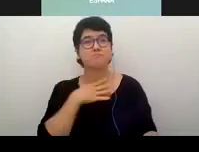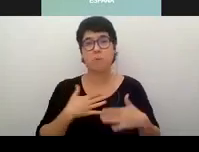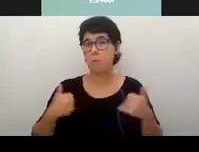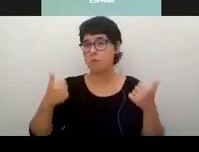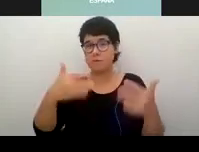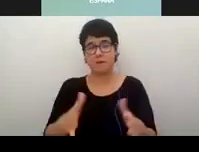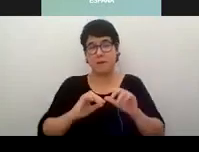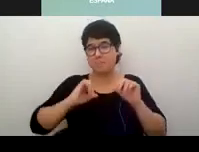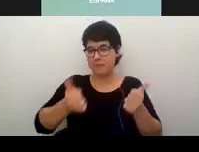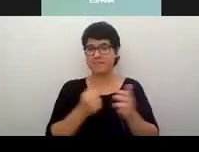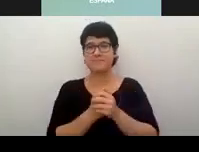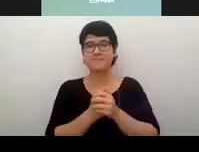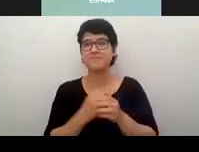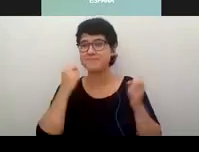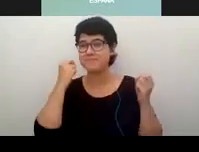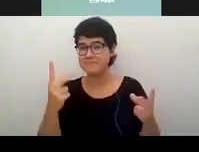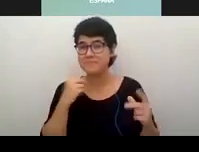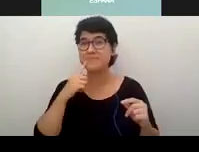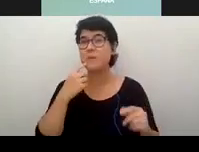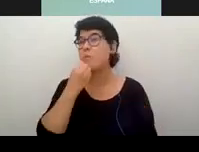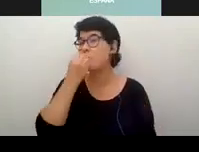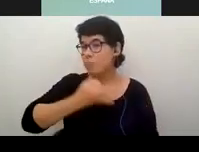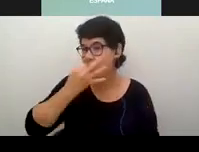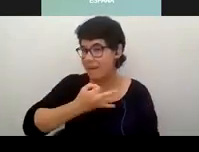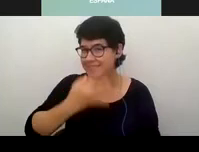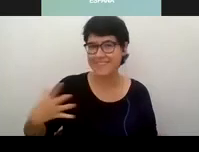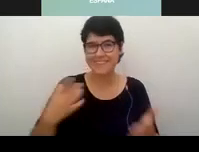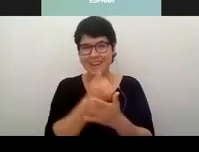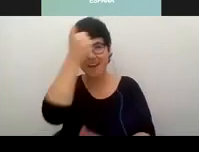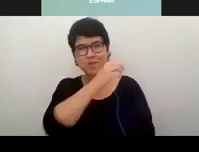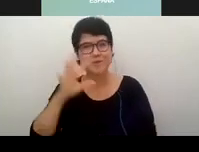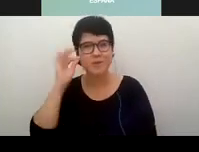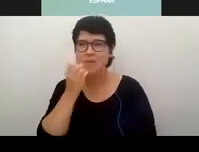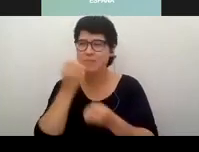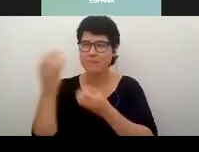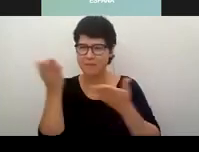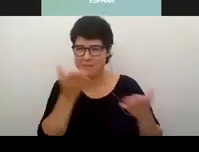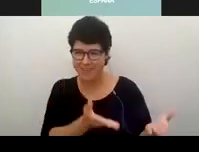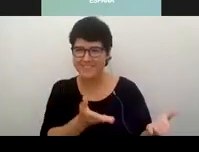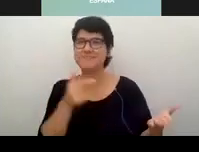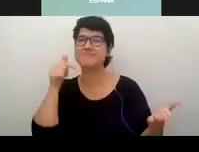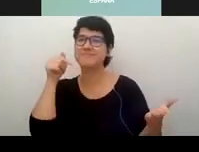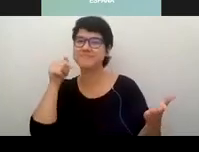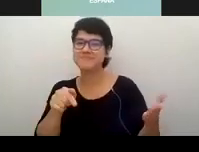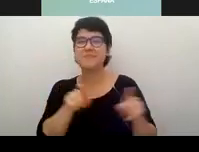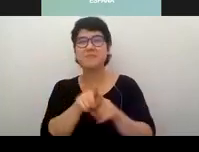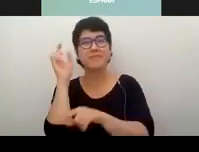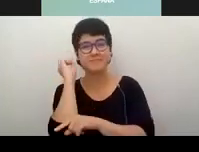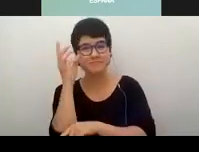Pues vamos allá. Muy buenas tardes a todos y todas. Muy bienvenidos a este